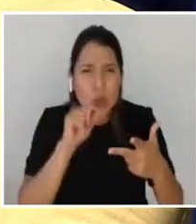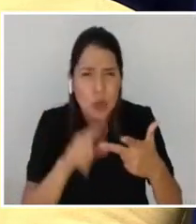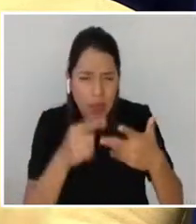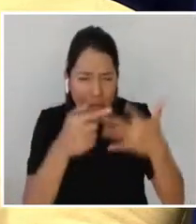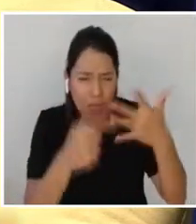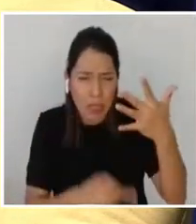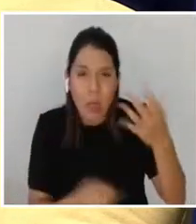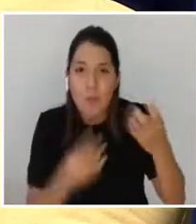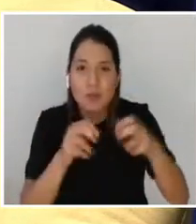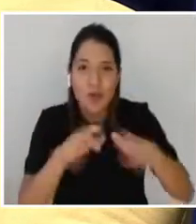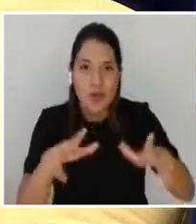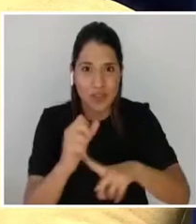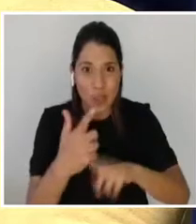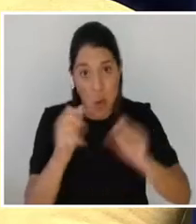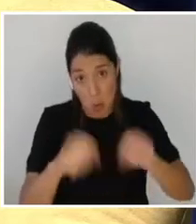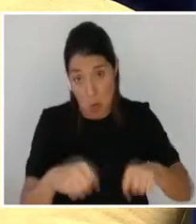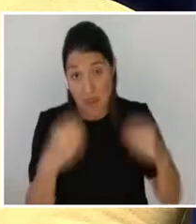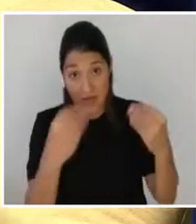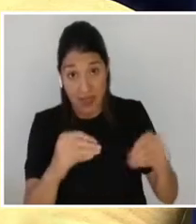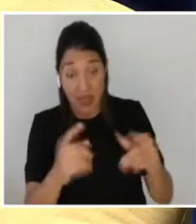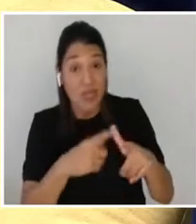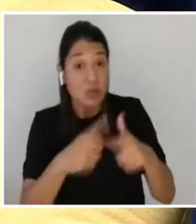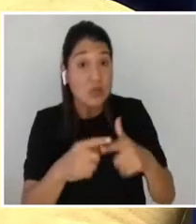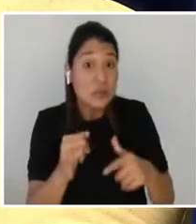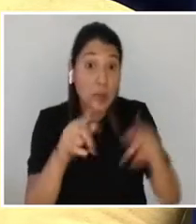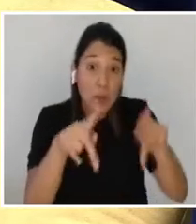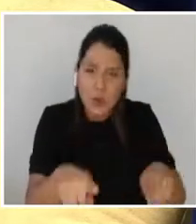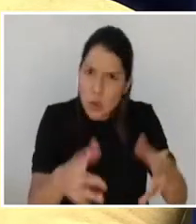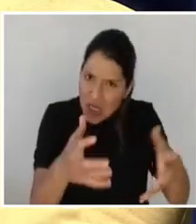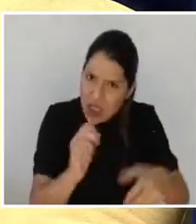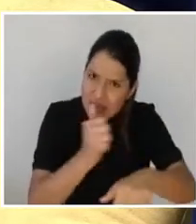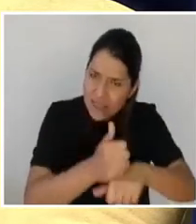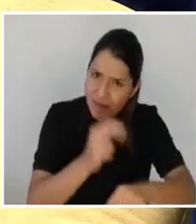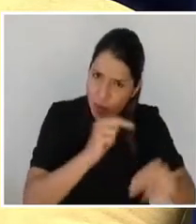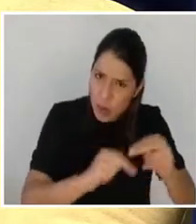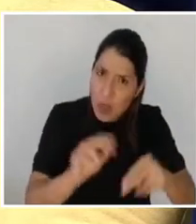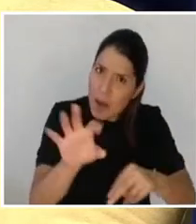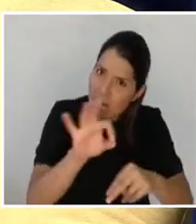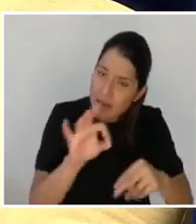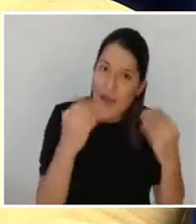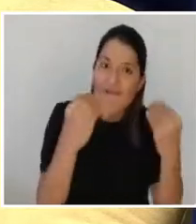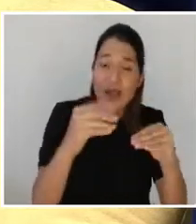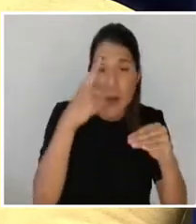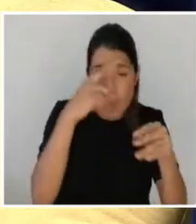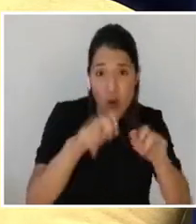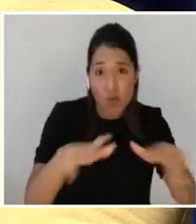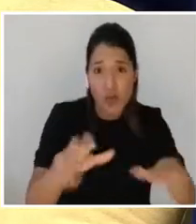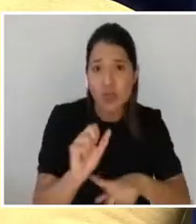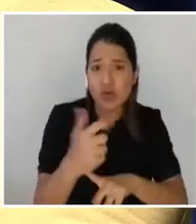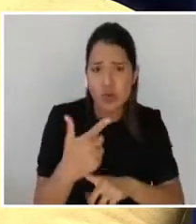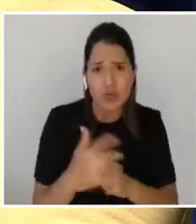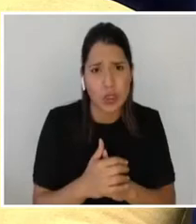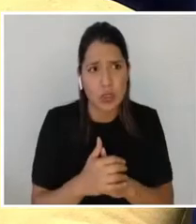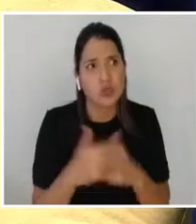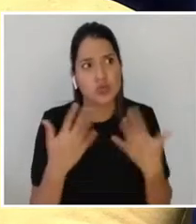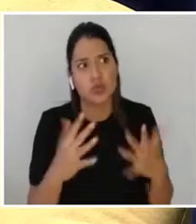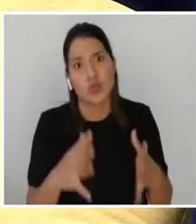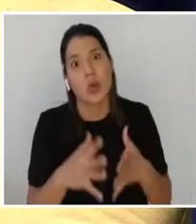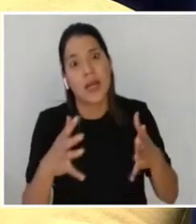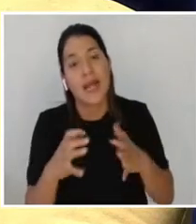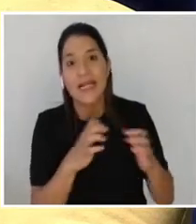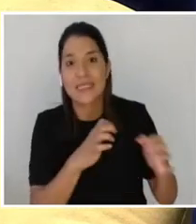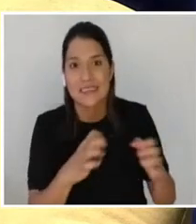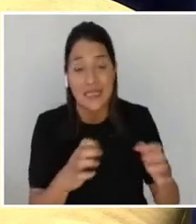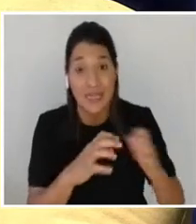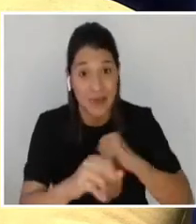puede vender. Entonces, si hay alguien que quiera tener un emprendimiento, los invito a vender por redes sociales, que es una gran estrategia de marketing, ¿verdad?, de